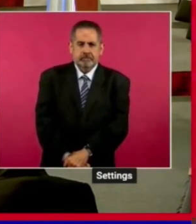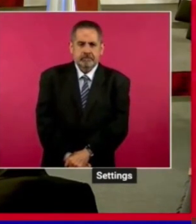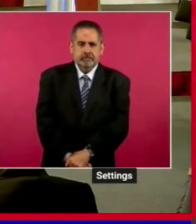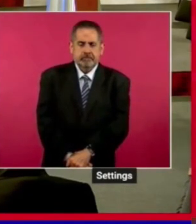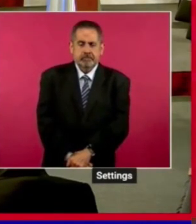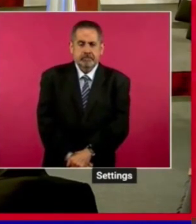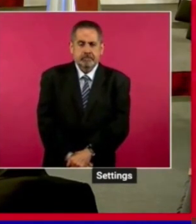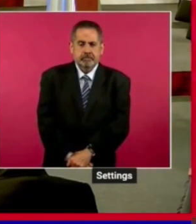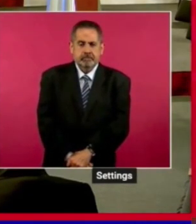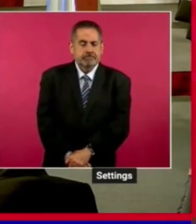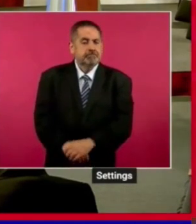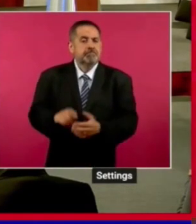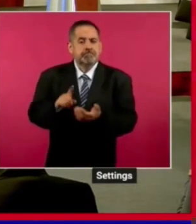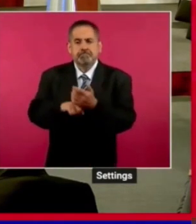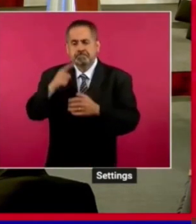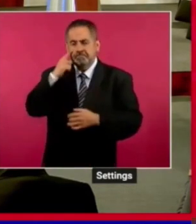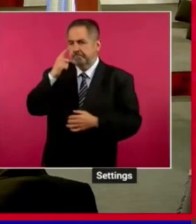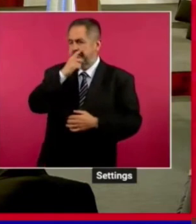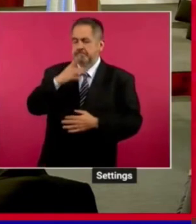Y es percepción,